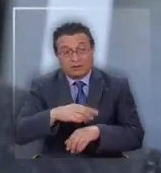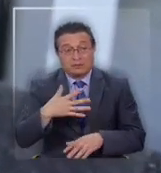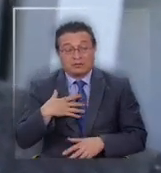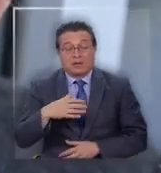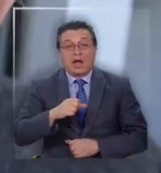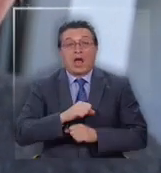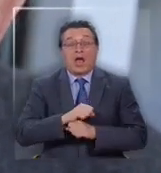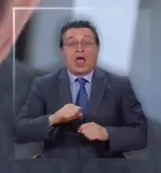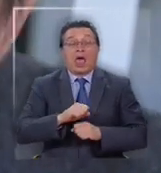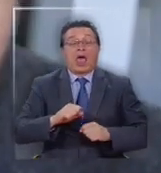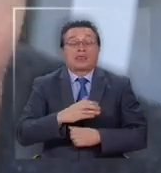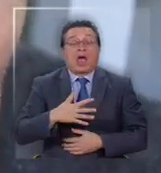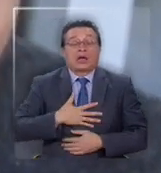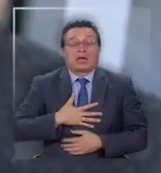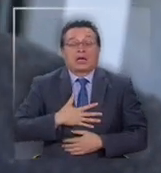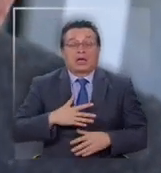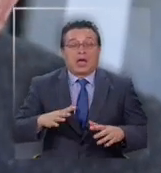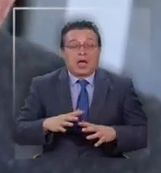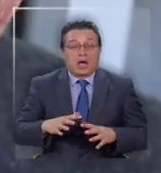ataques,